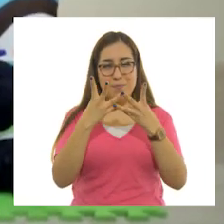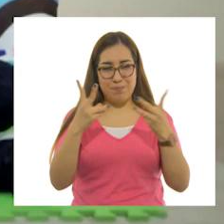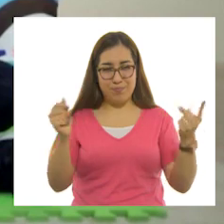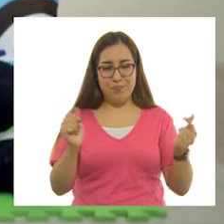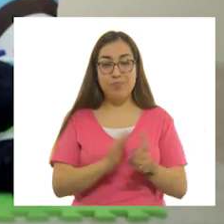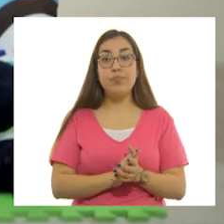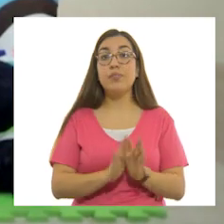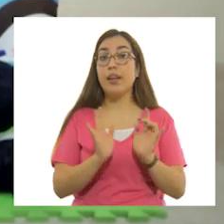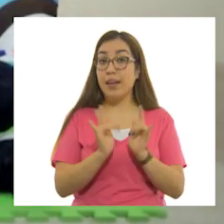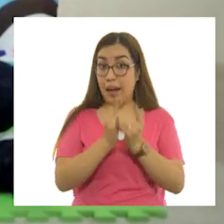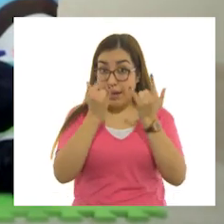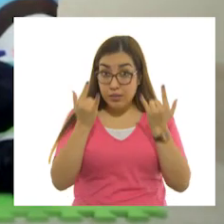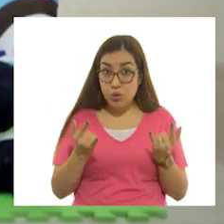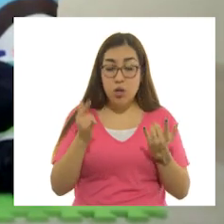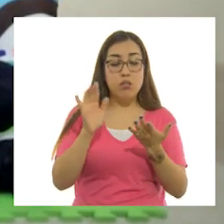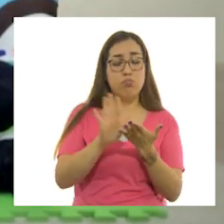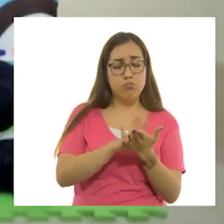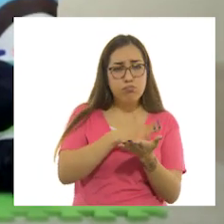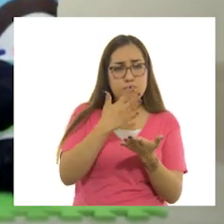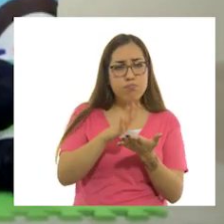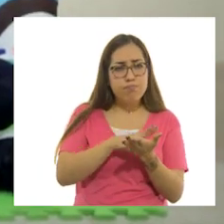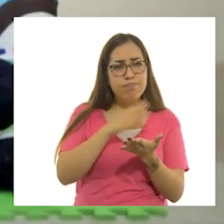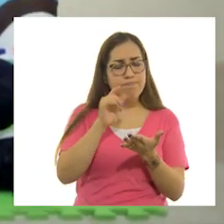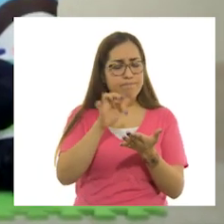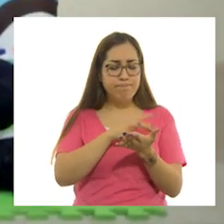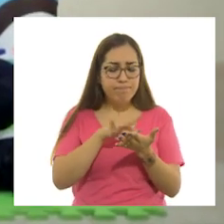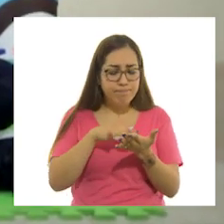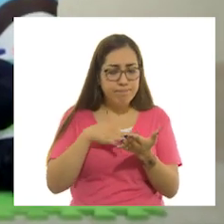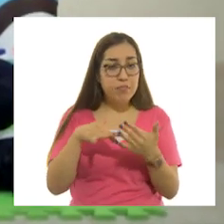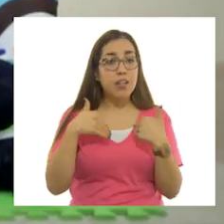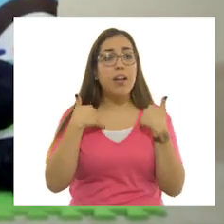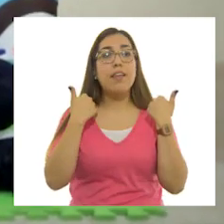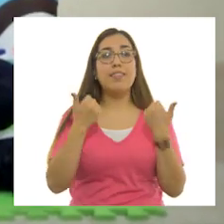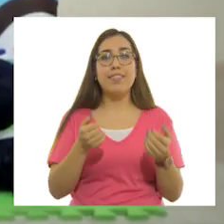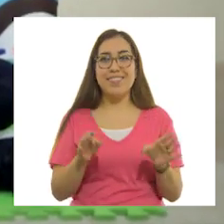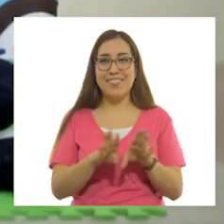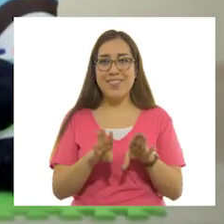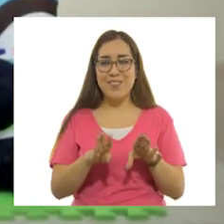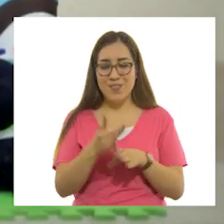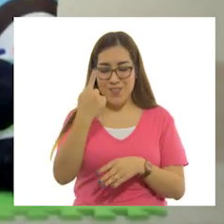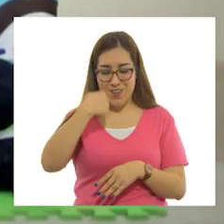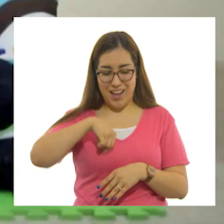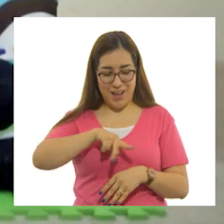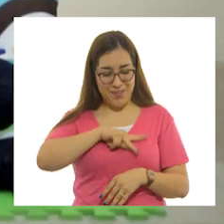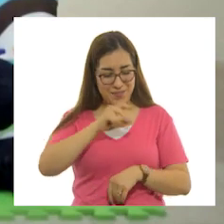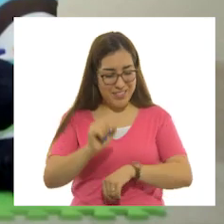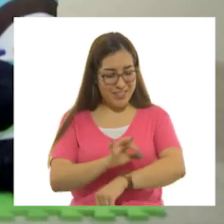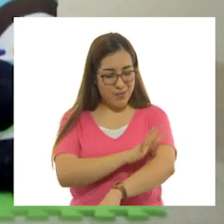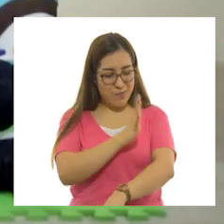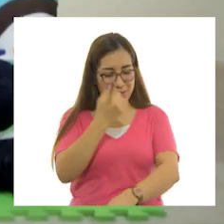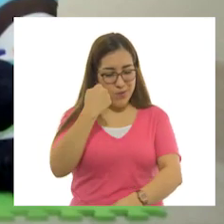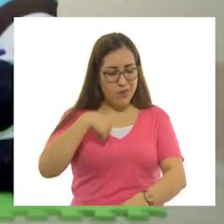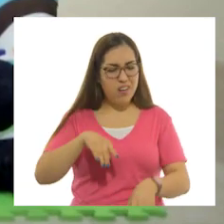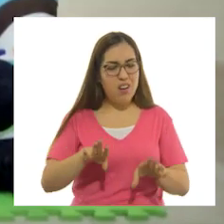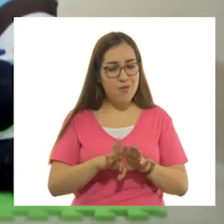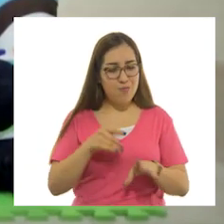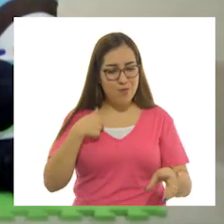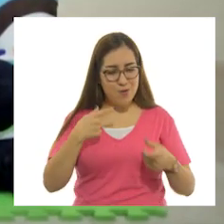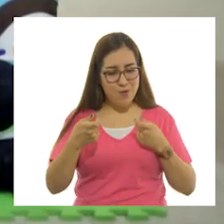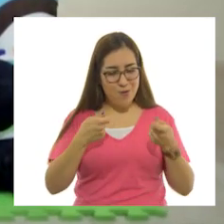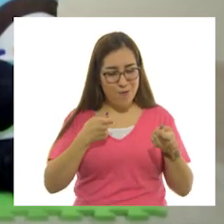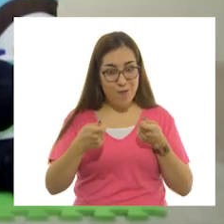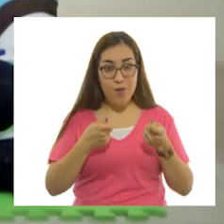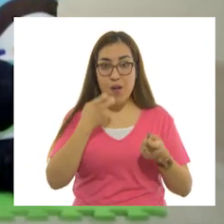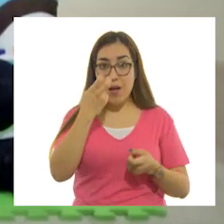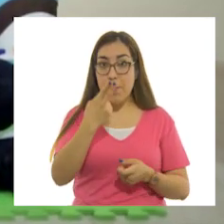nos van a ayudar a identificar sus propias emociones y la manera que cuando cómo pueden manejarlas es a través de